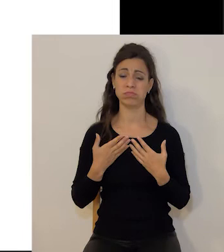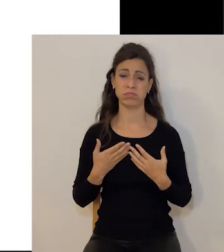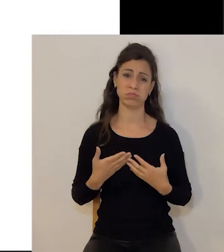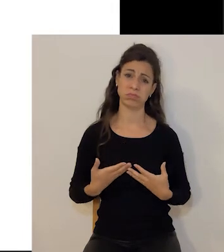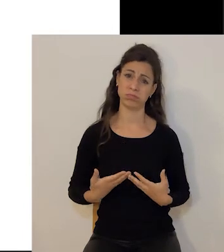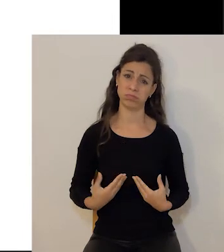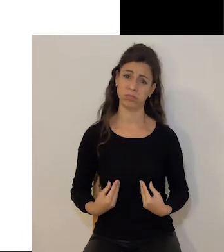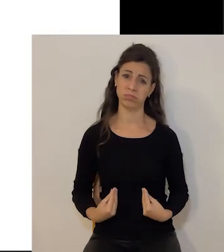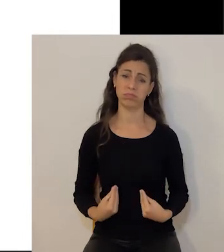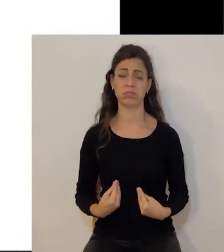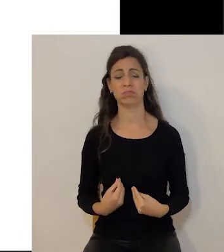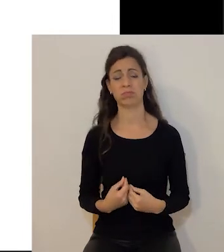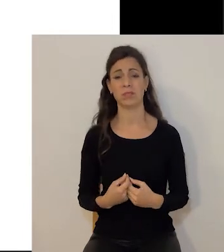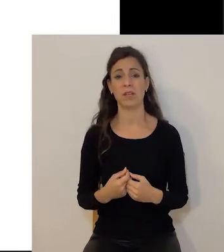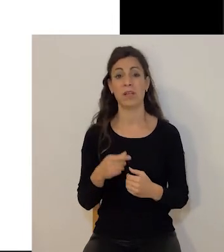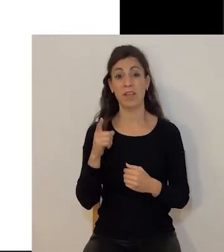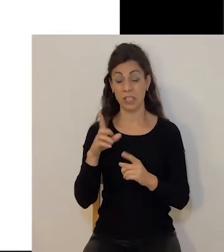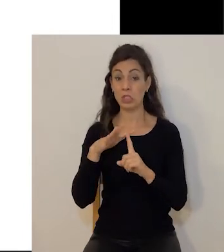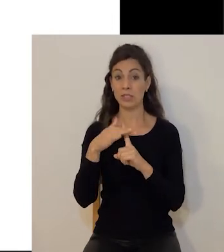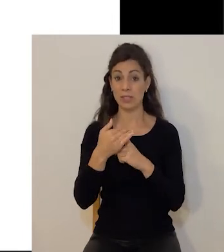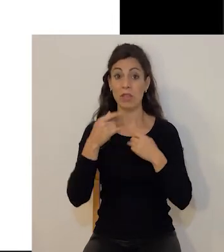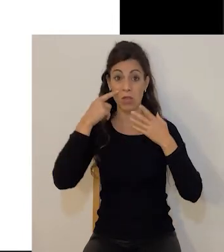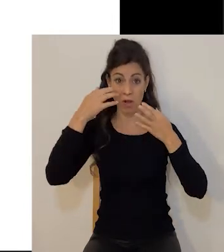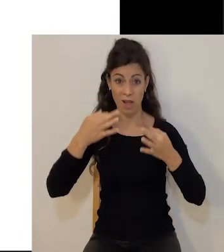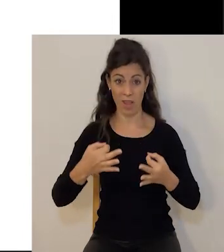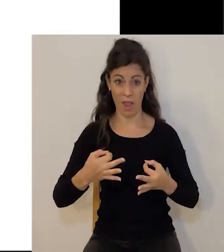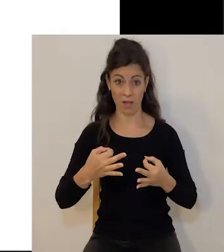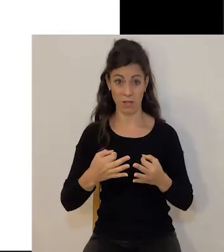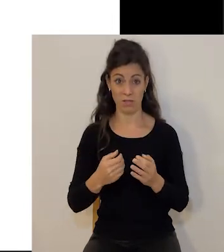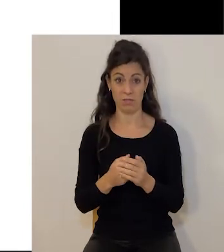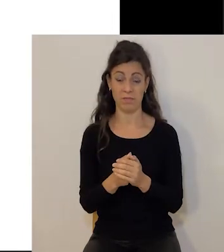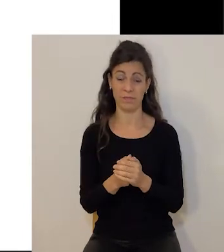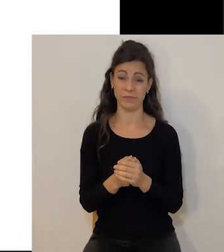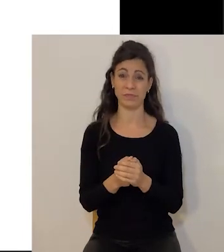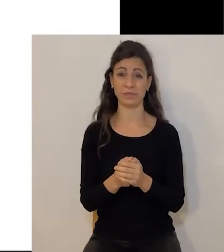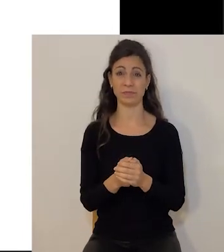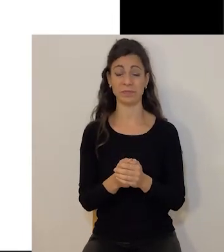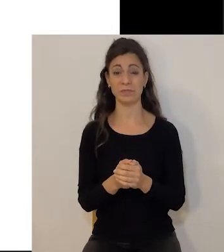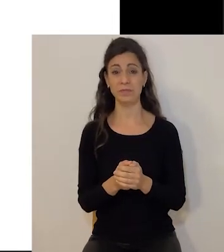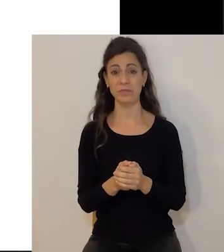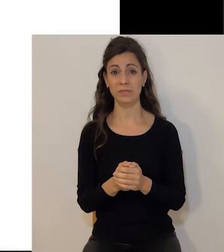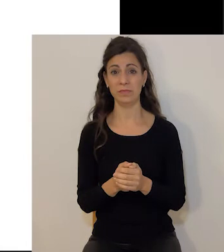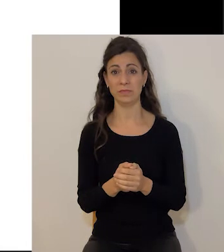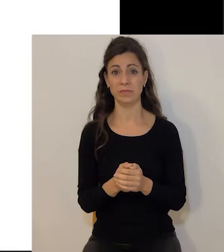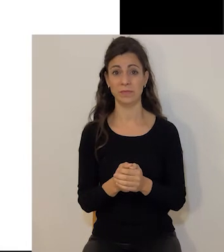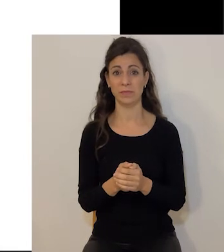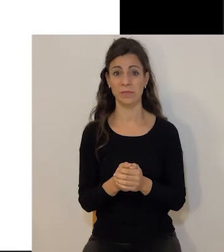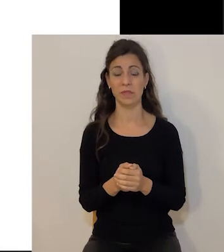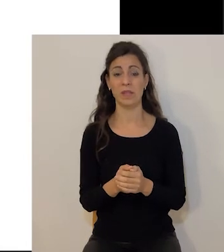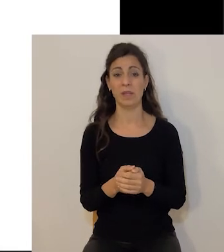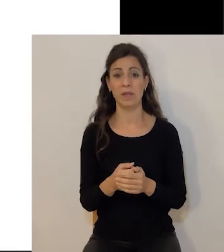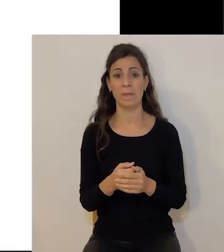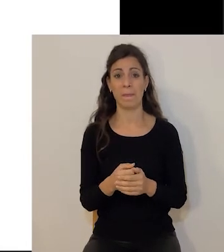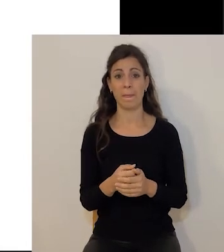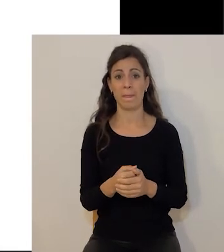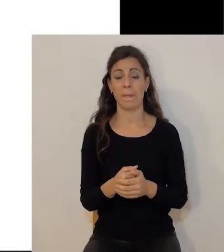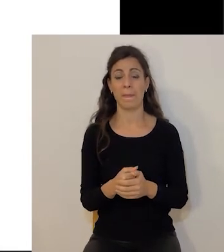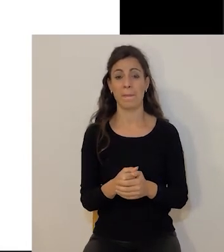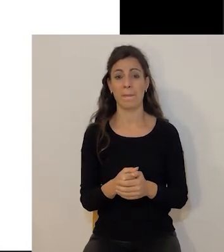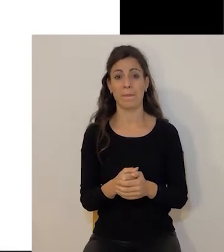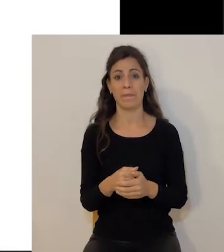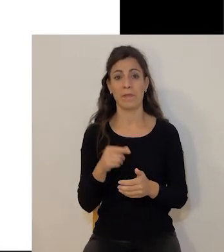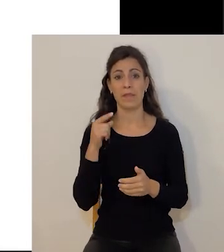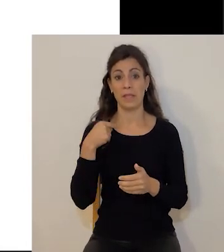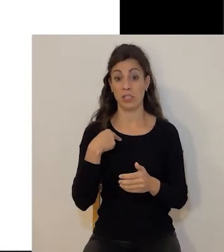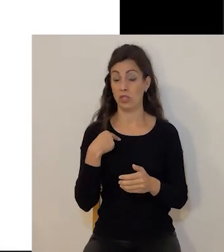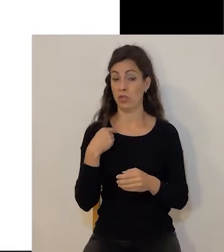¿eh? Esto es un caso real, ¿vale? Lo utilizo porque, bueno, es que utilizo, esto